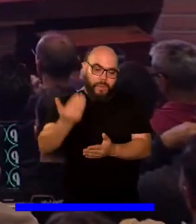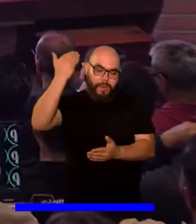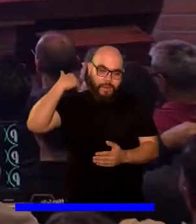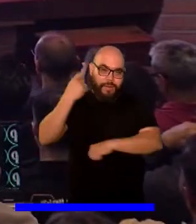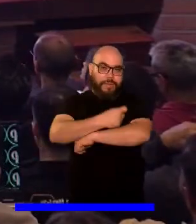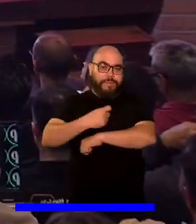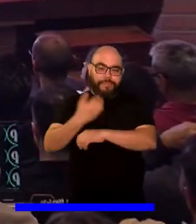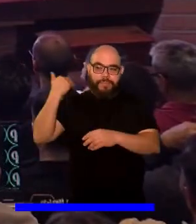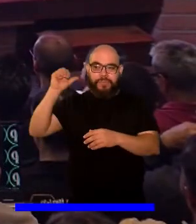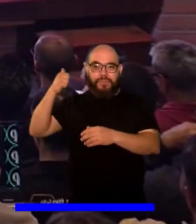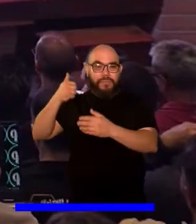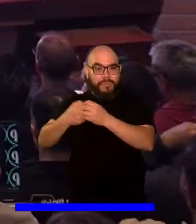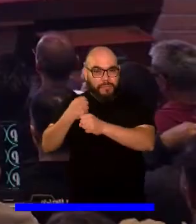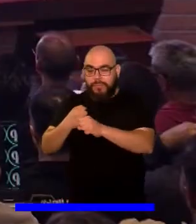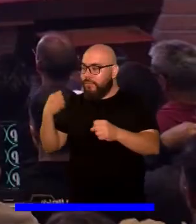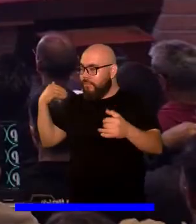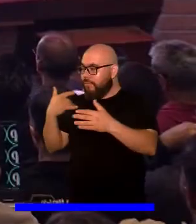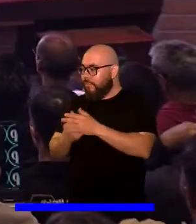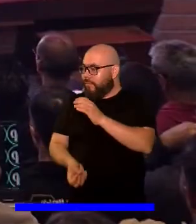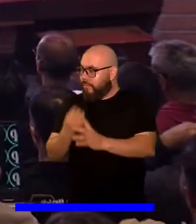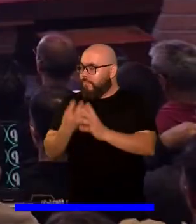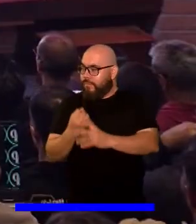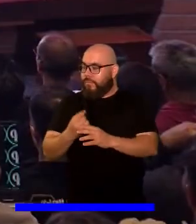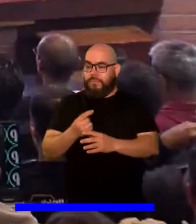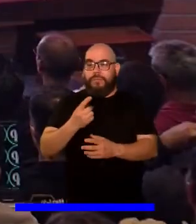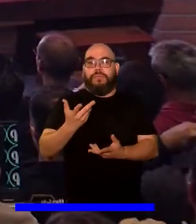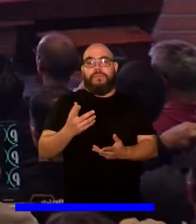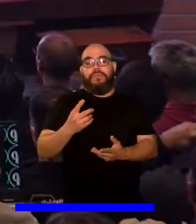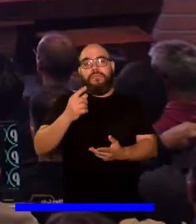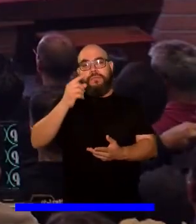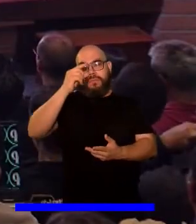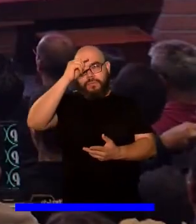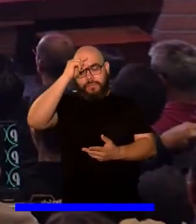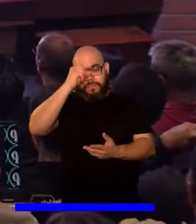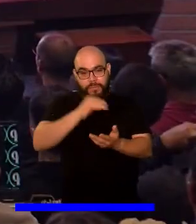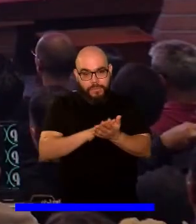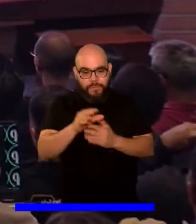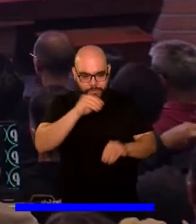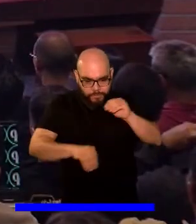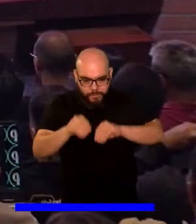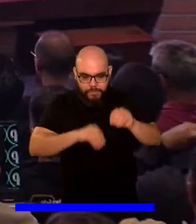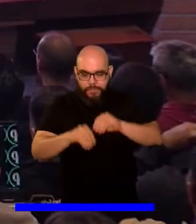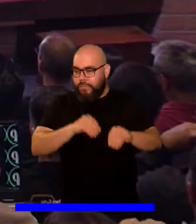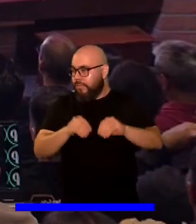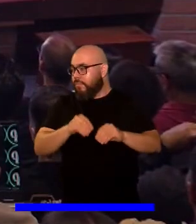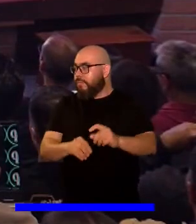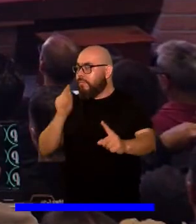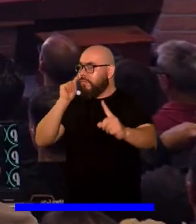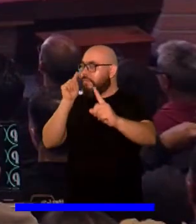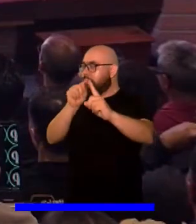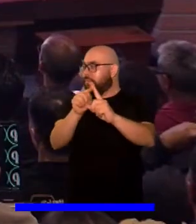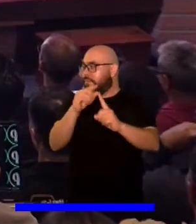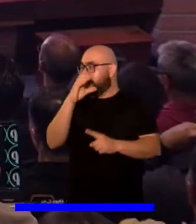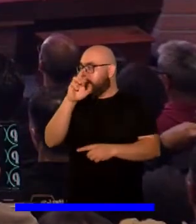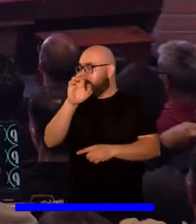años en desarrollar inteligencia artificial como su core, por decirlo así. De hecho, una de las palabras del